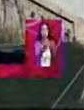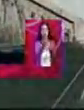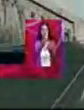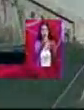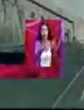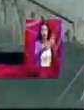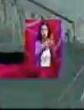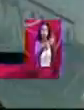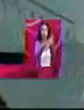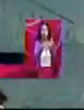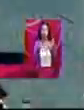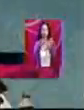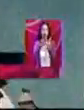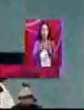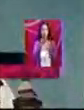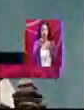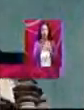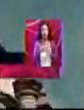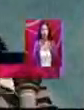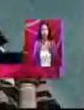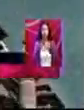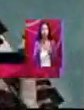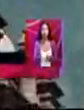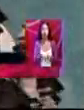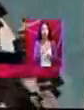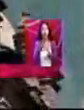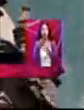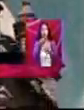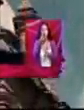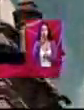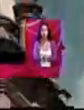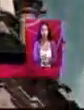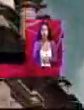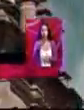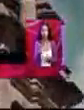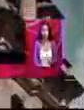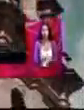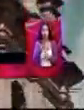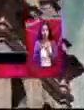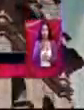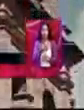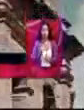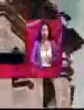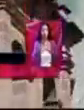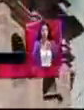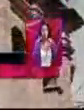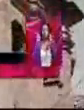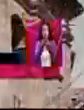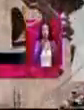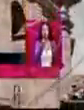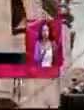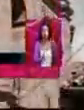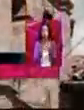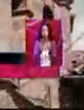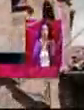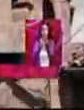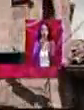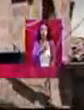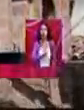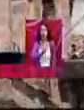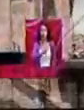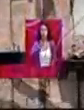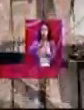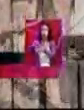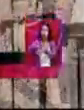especie de presión en los votos del Congreso está garantizada, según el gobernador regional, que se ha ido comunicando con alcaldes provinciales